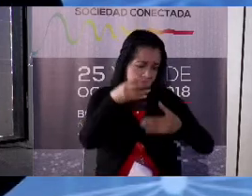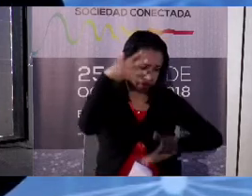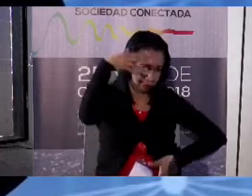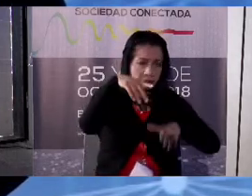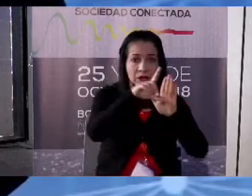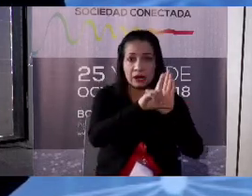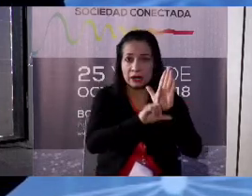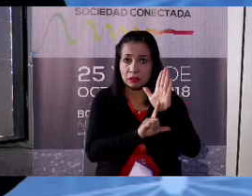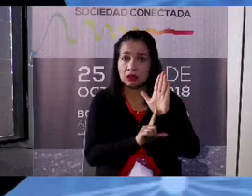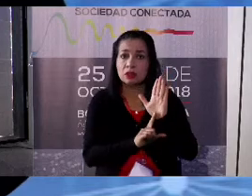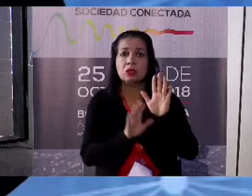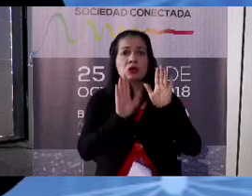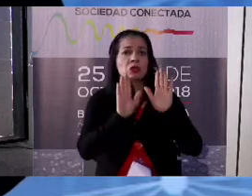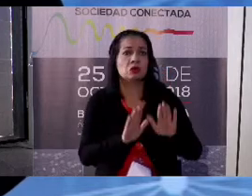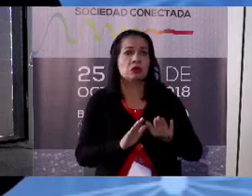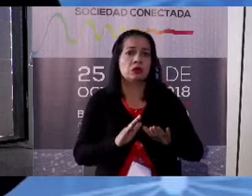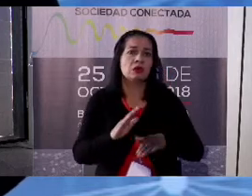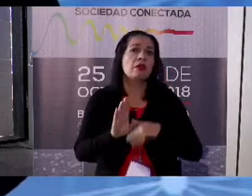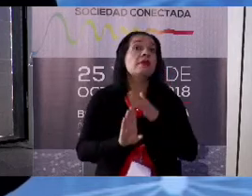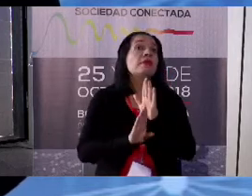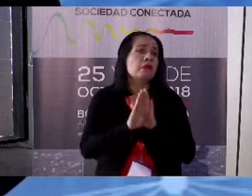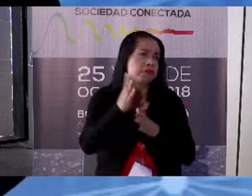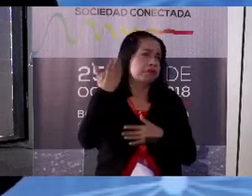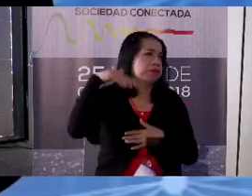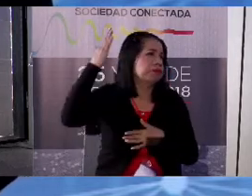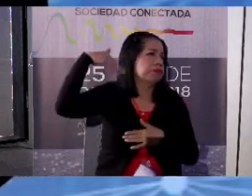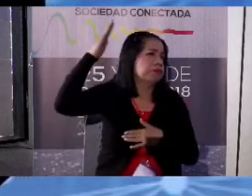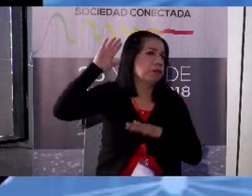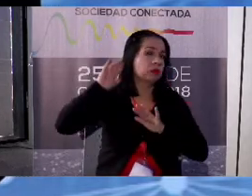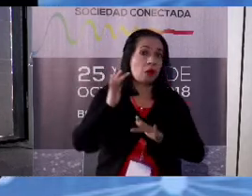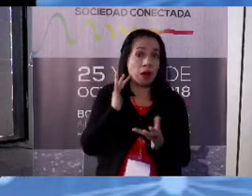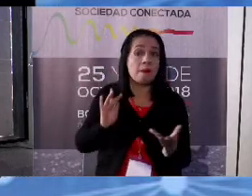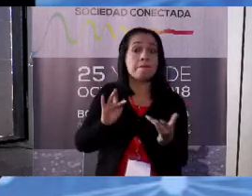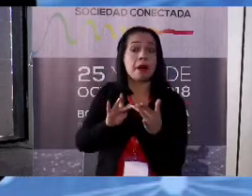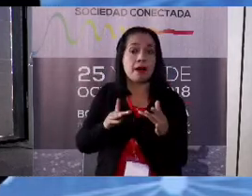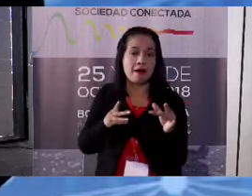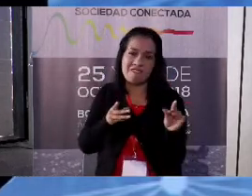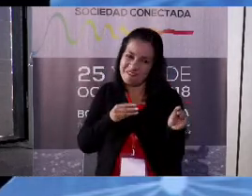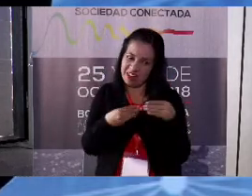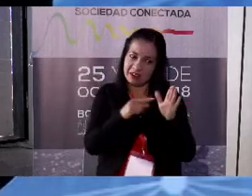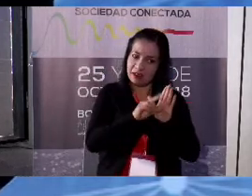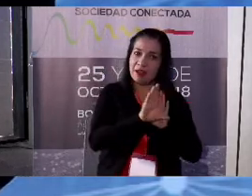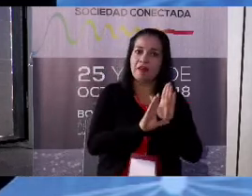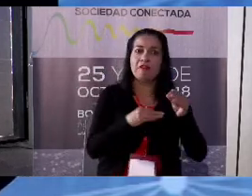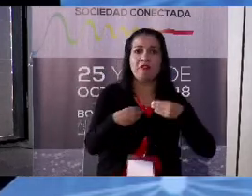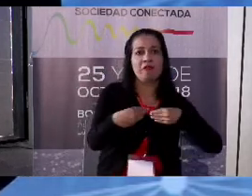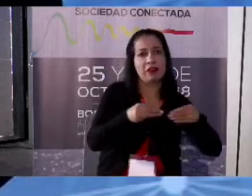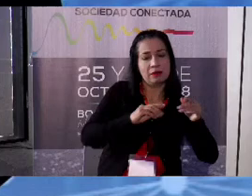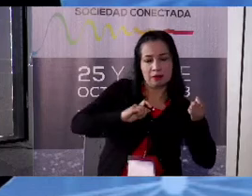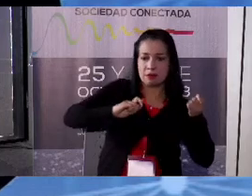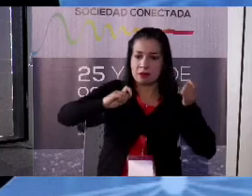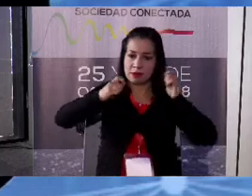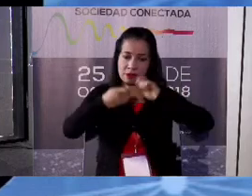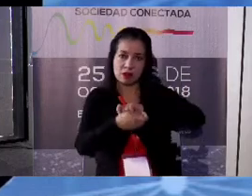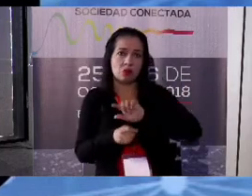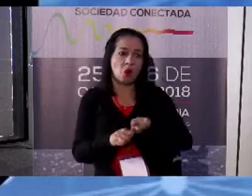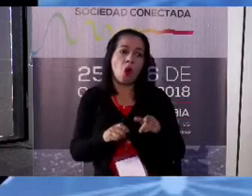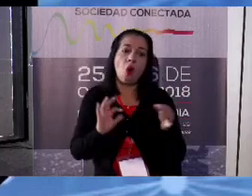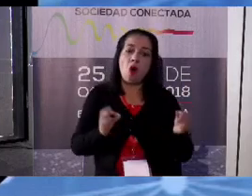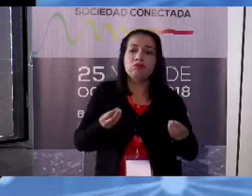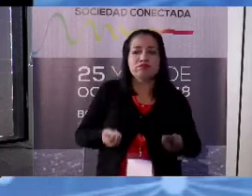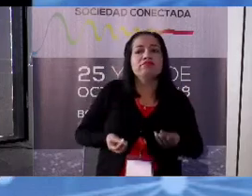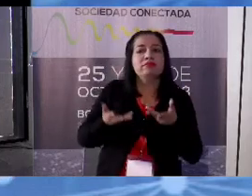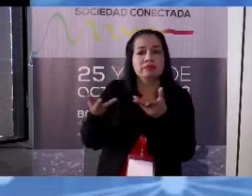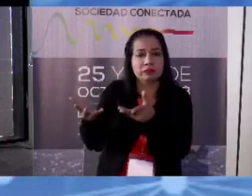estado eh o se ha desarrollado hace mucho tiempo no tiene la flexibilidad de moverse o de permitir